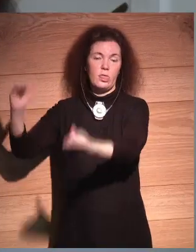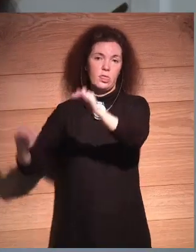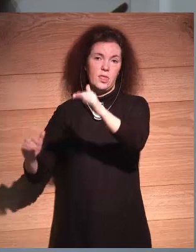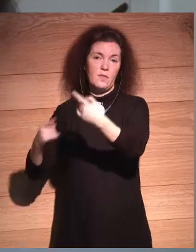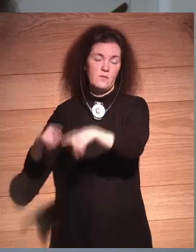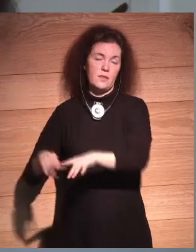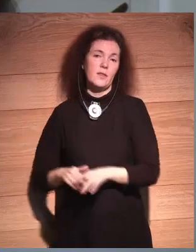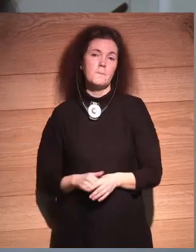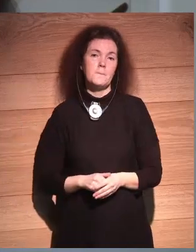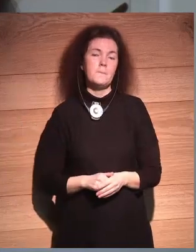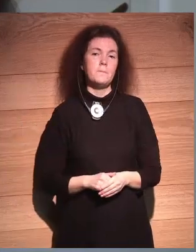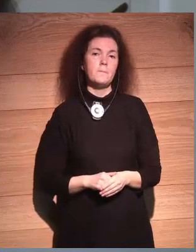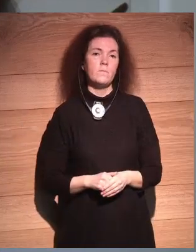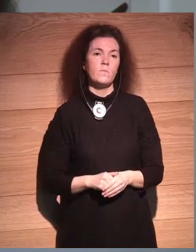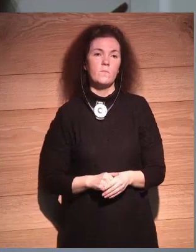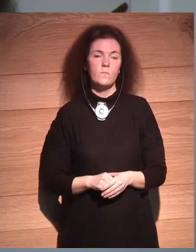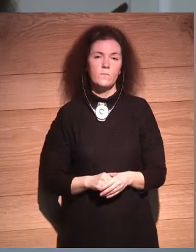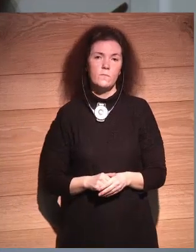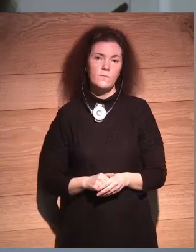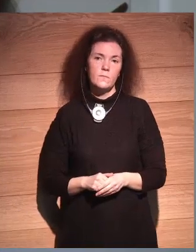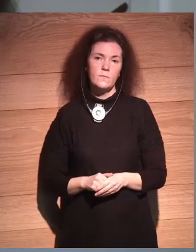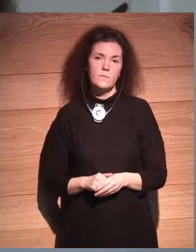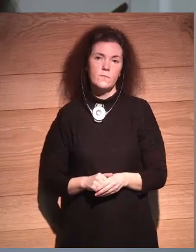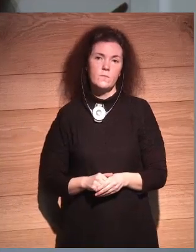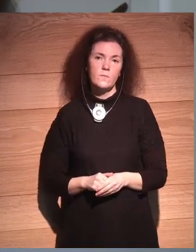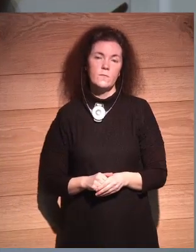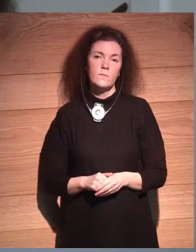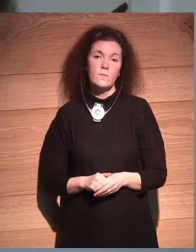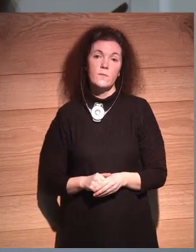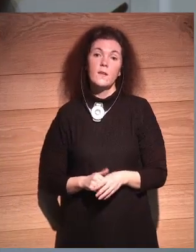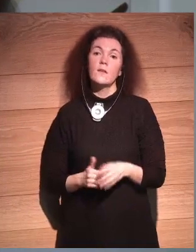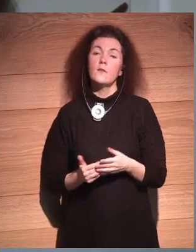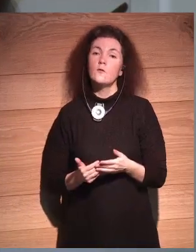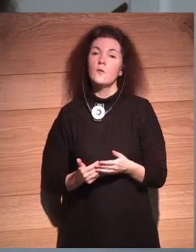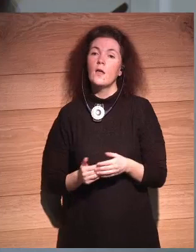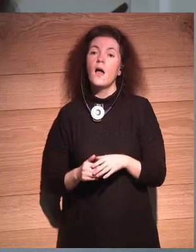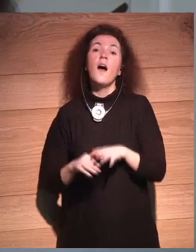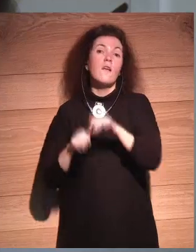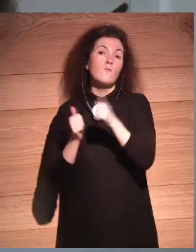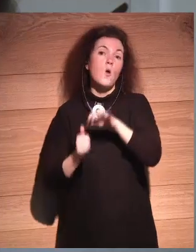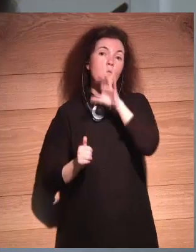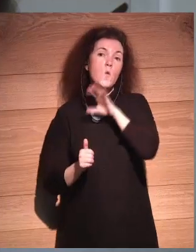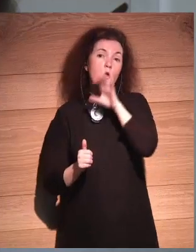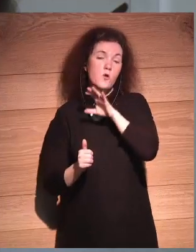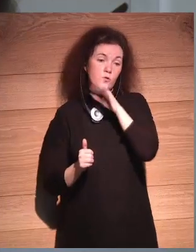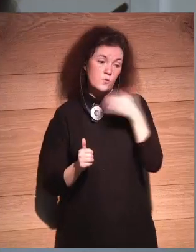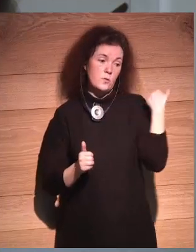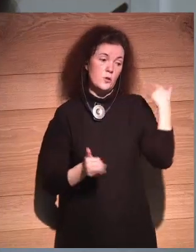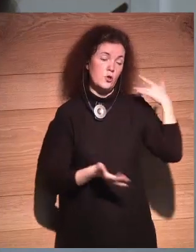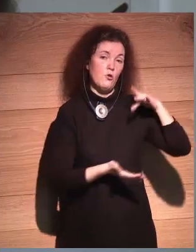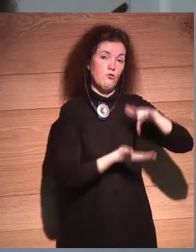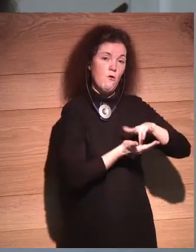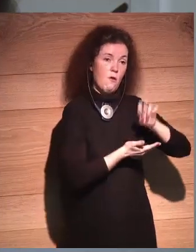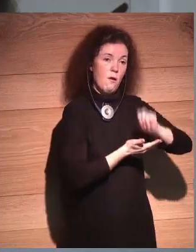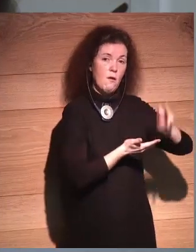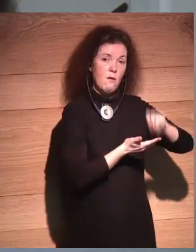Y de forma curiosa cuando estaba en el Polo